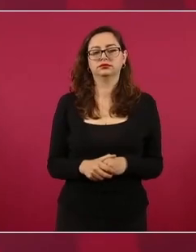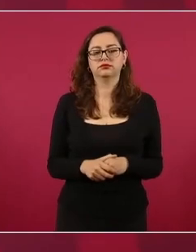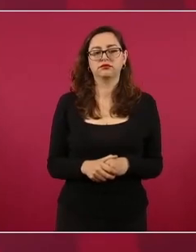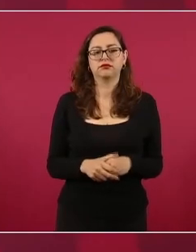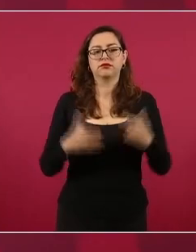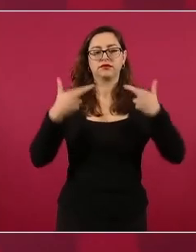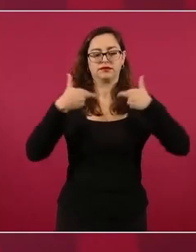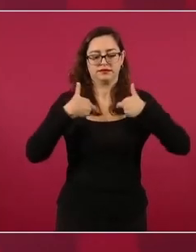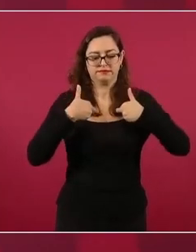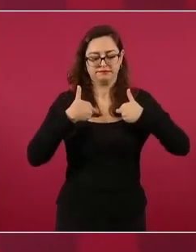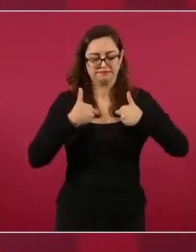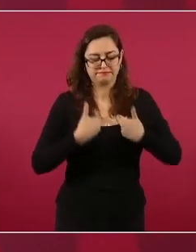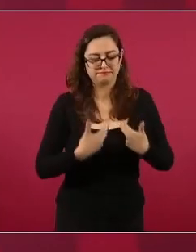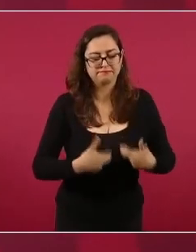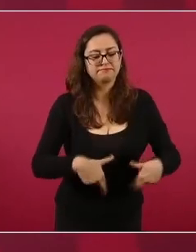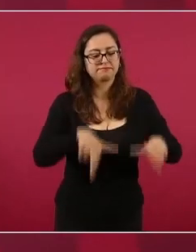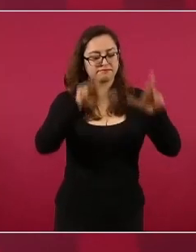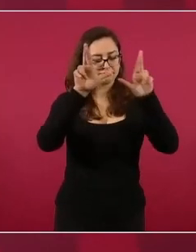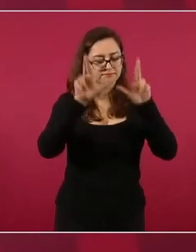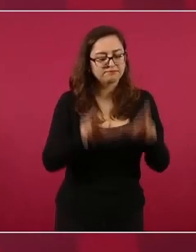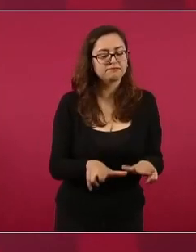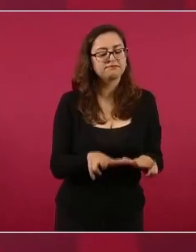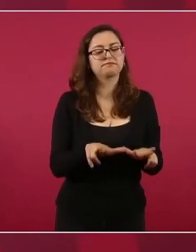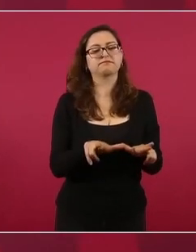que represente desde luego